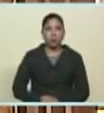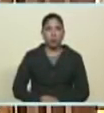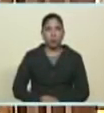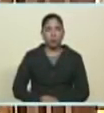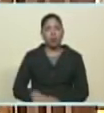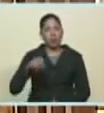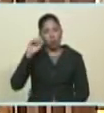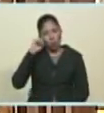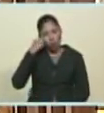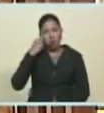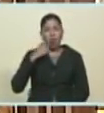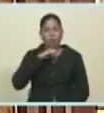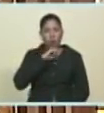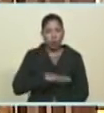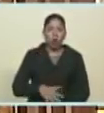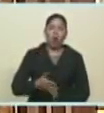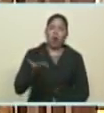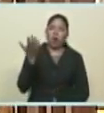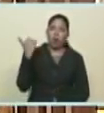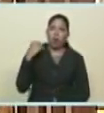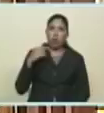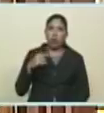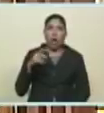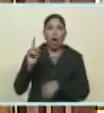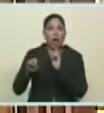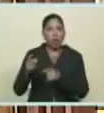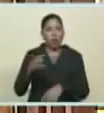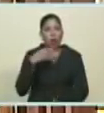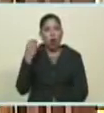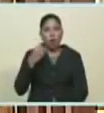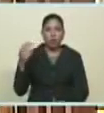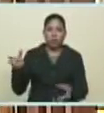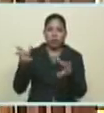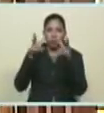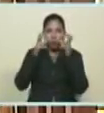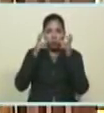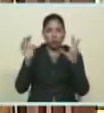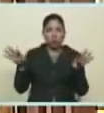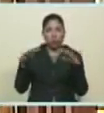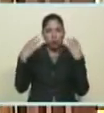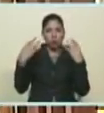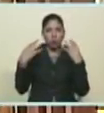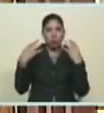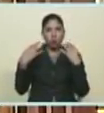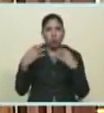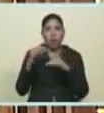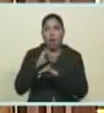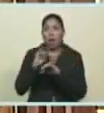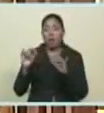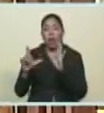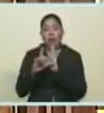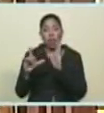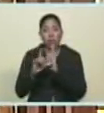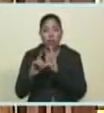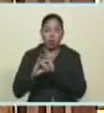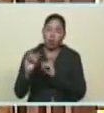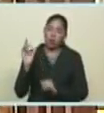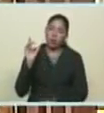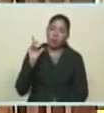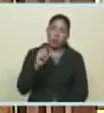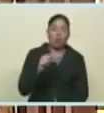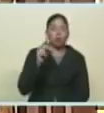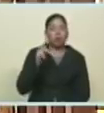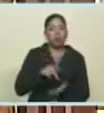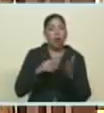Echemos memoria. Quizá muchos jóvenes que me escuchan a esta hora están saliendo del liceo, están llegando a su casa,